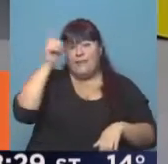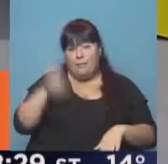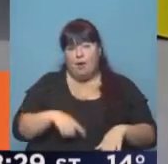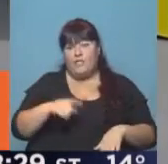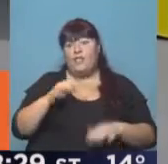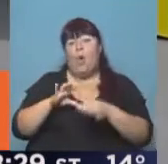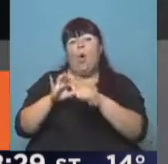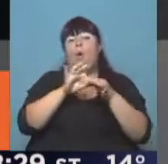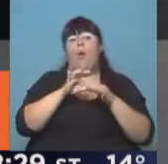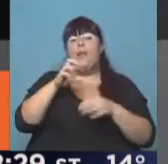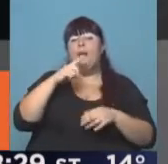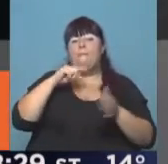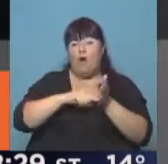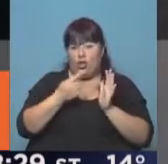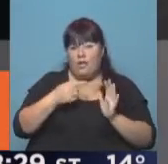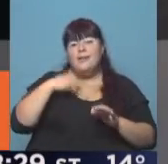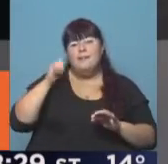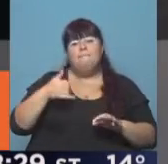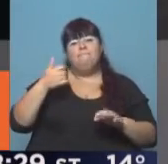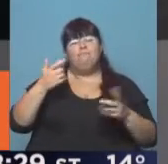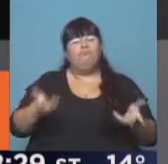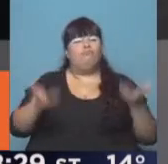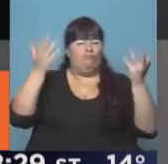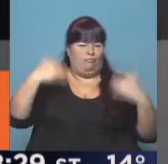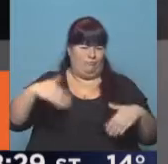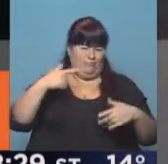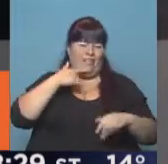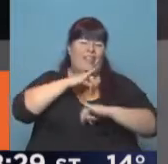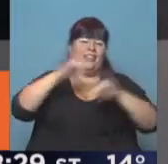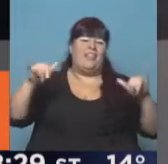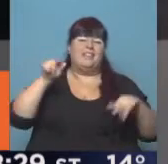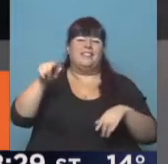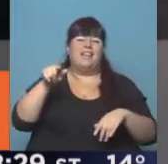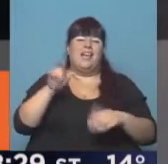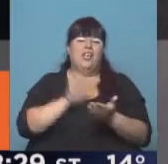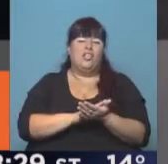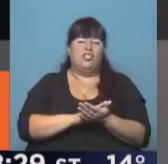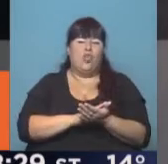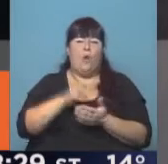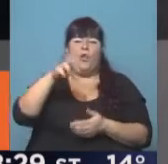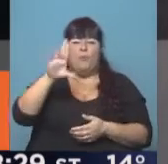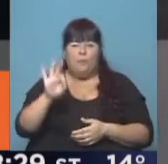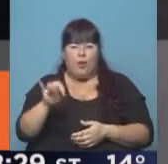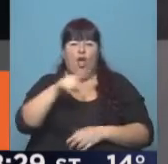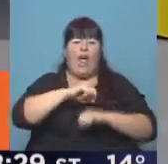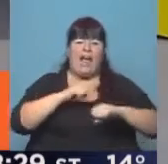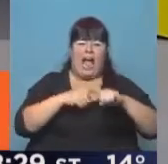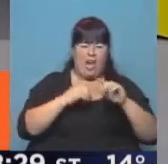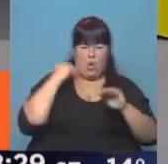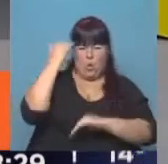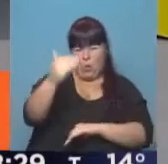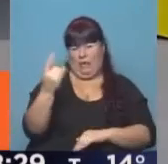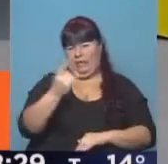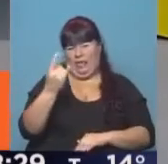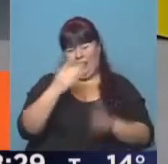ciento unidad portería lo que sí me parece que es el número infladísimo es el número que se está otorgando a la propia carrió que